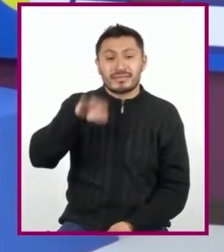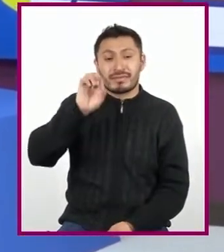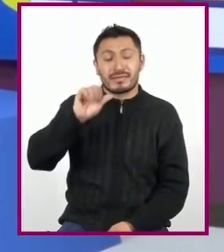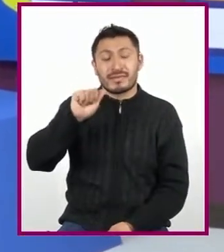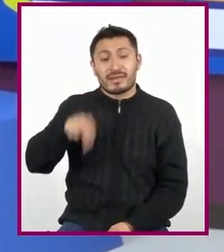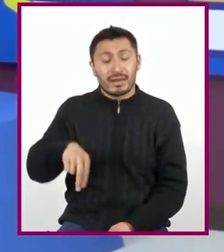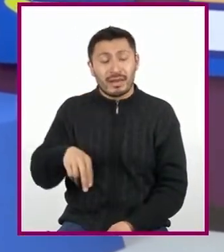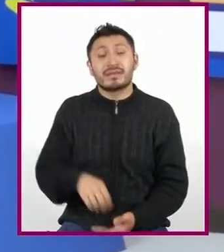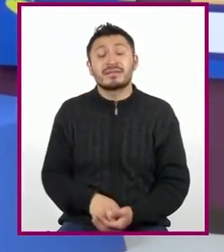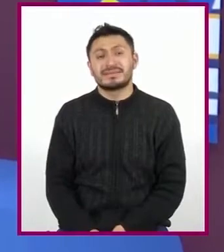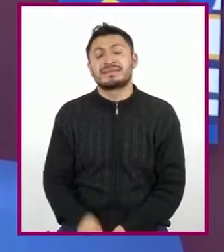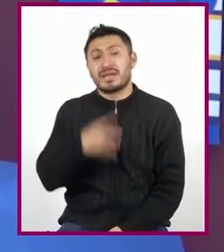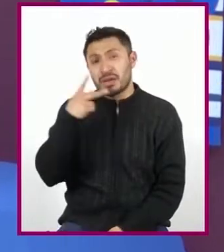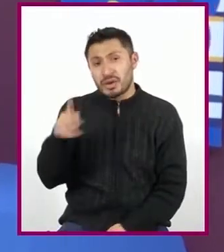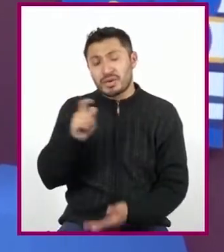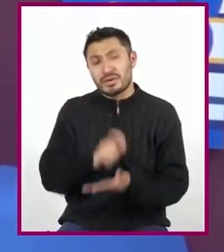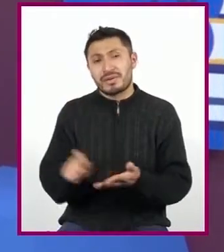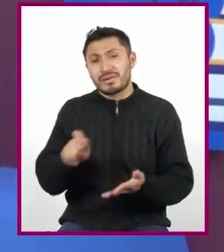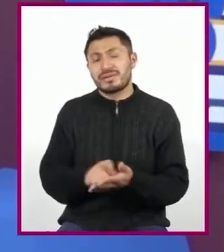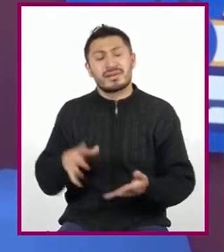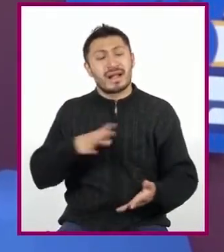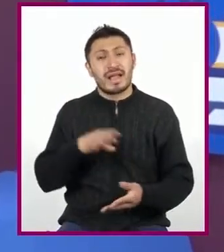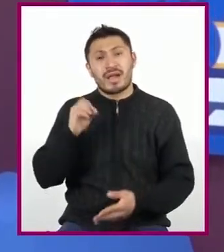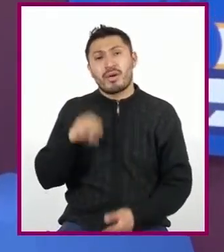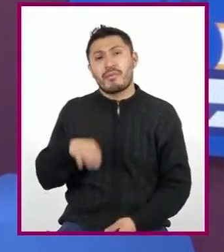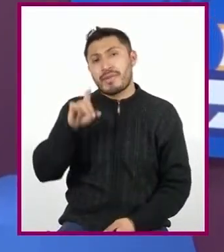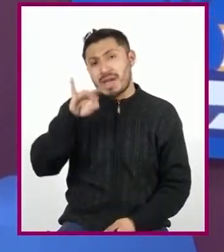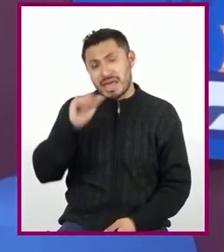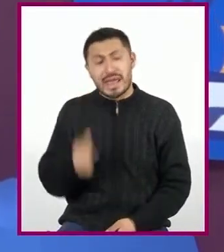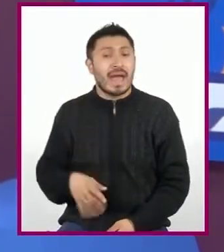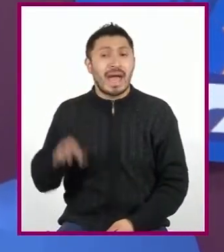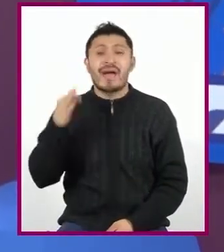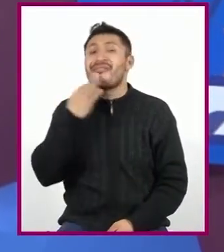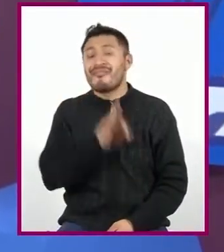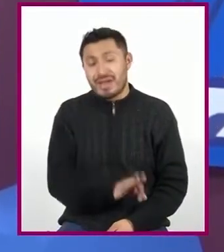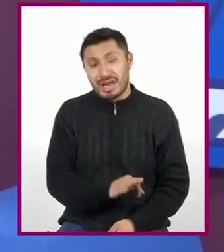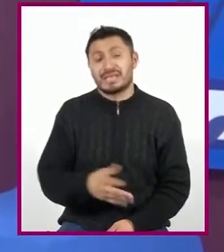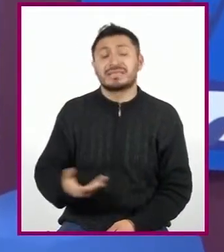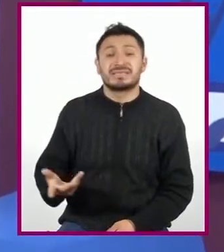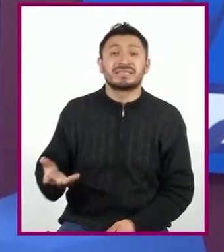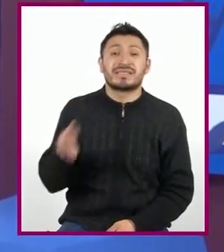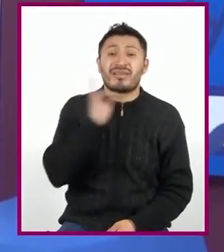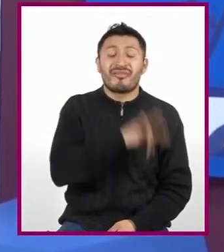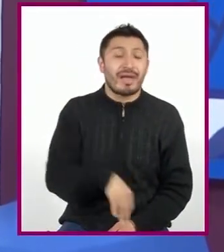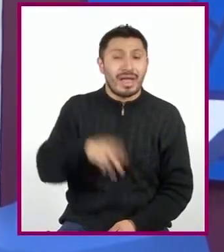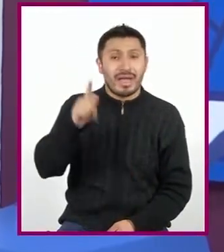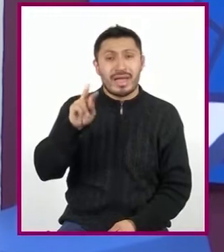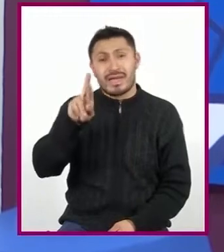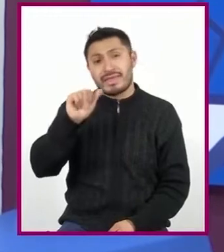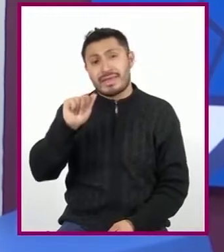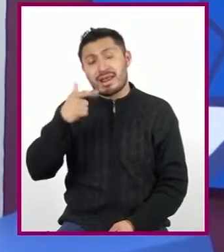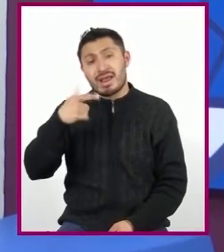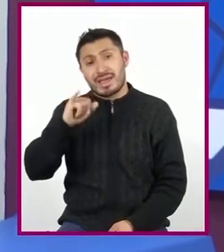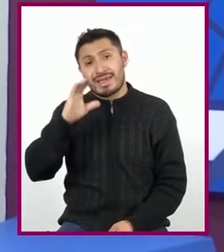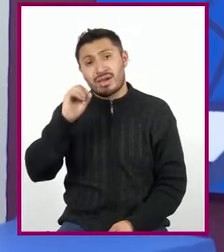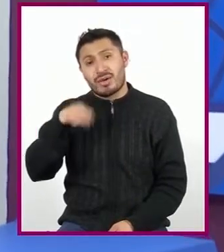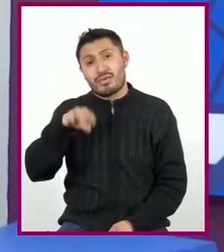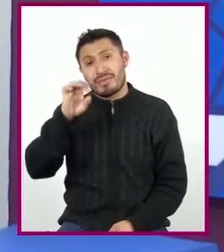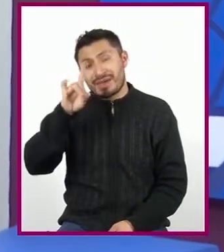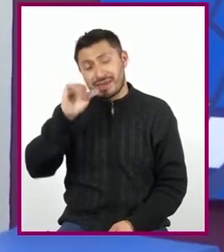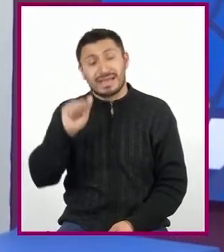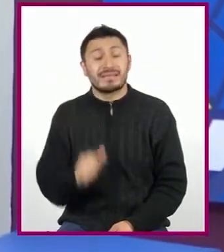para conocer lugares lejanos y personas diferentes. Por esa razón me puse a buscar entre los entrepaños de mis libreros y